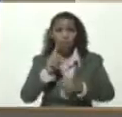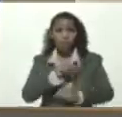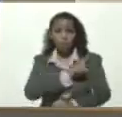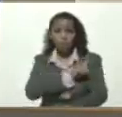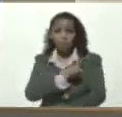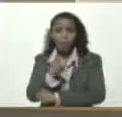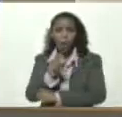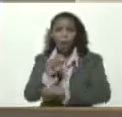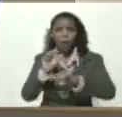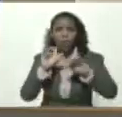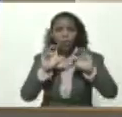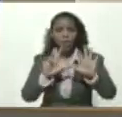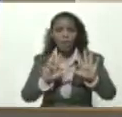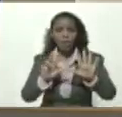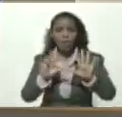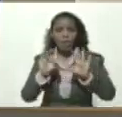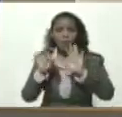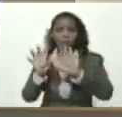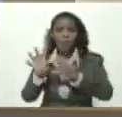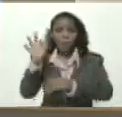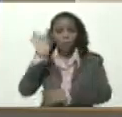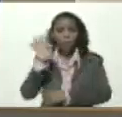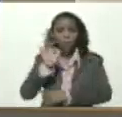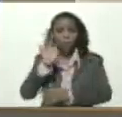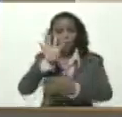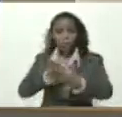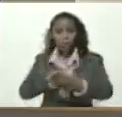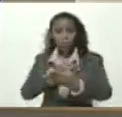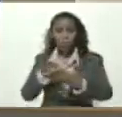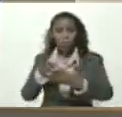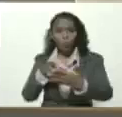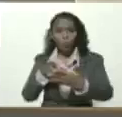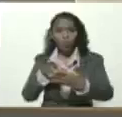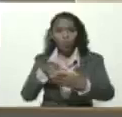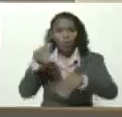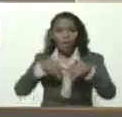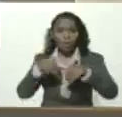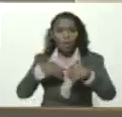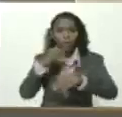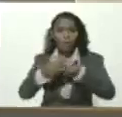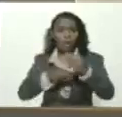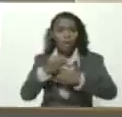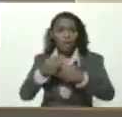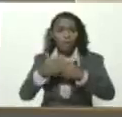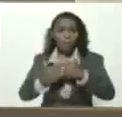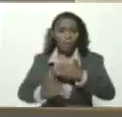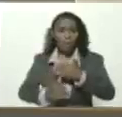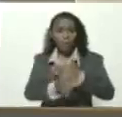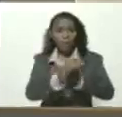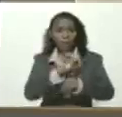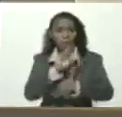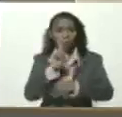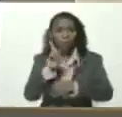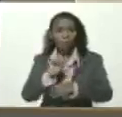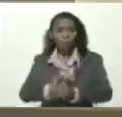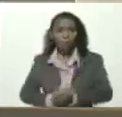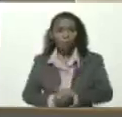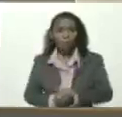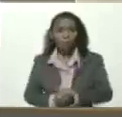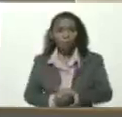de 89% del cronograma electoral, que es un cronograma que se extiende incluso más allá del 21.